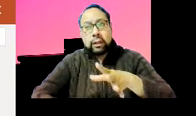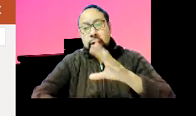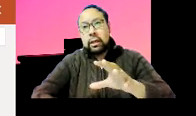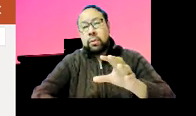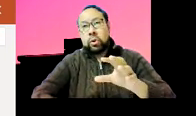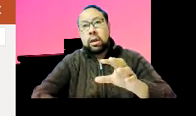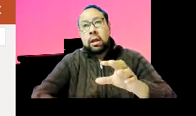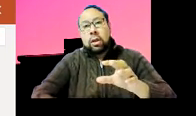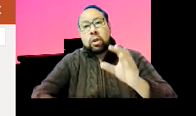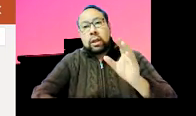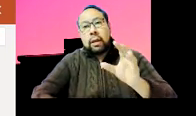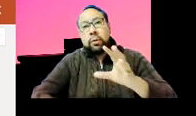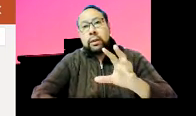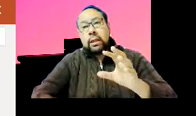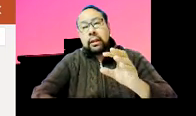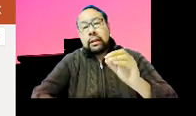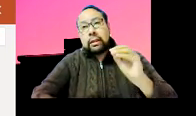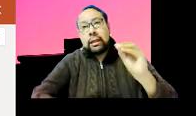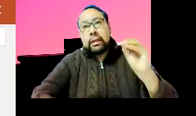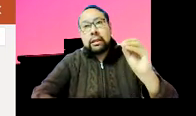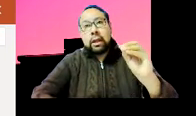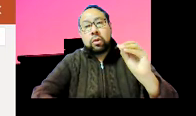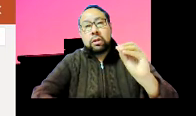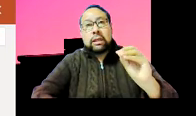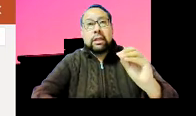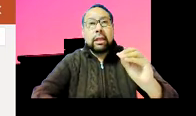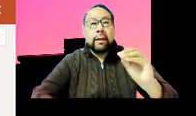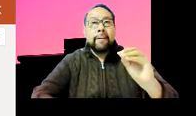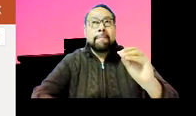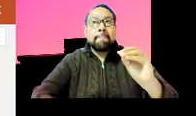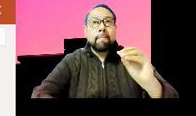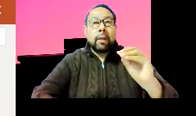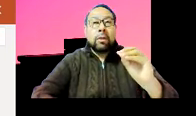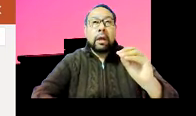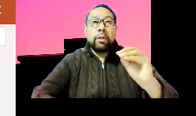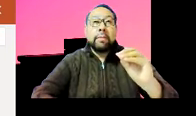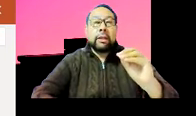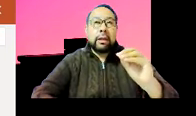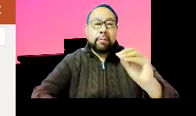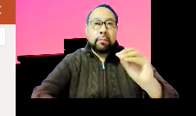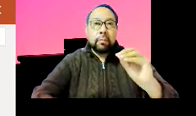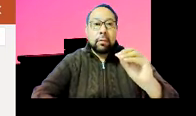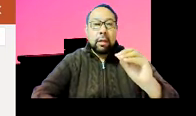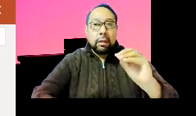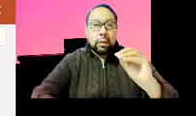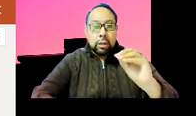si nosotros analizamos, toda la publicidad tiene cierto tinte, no digamos de